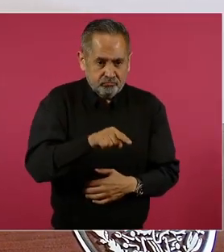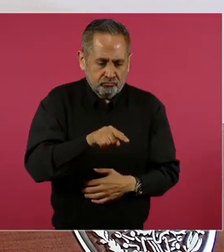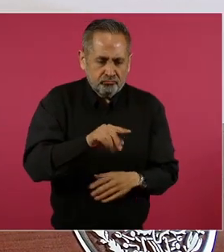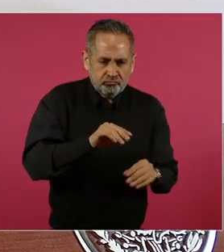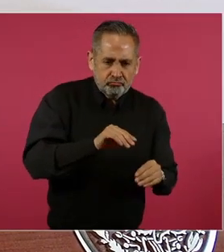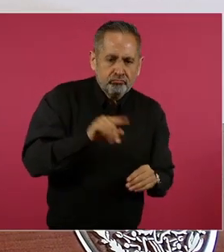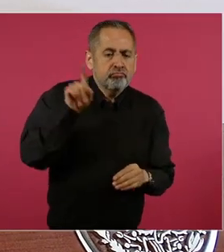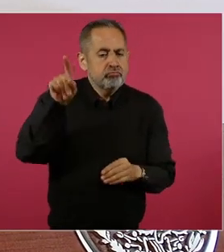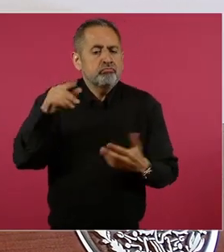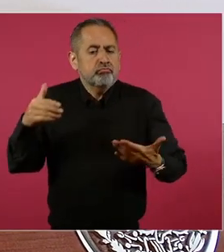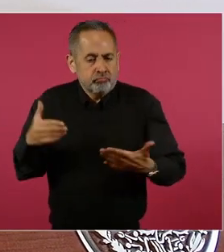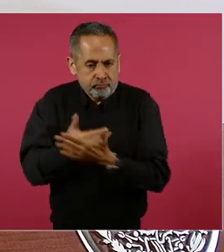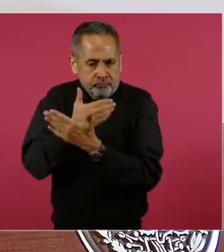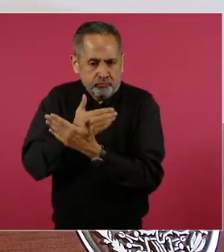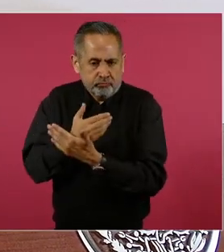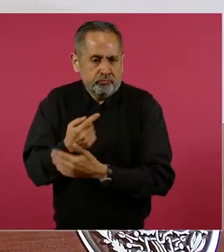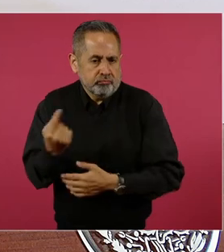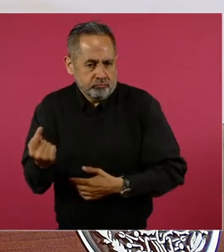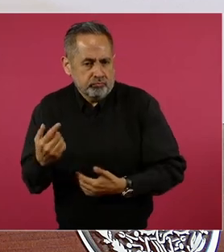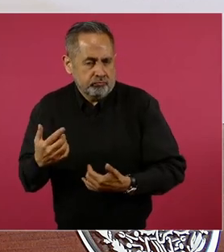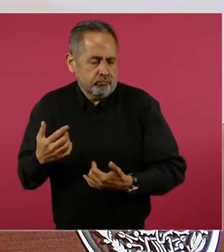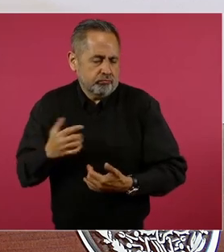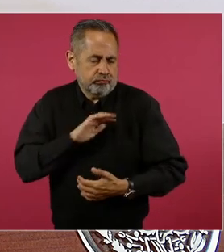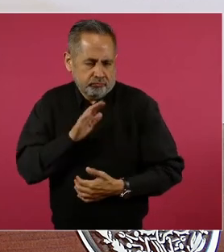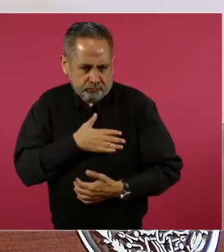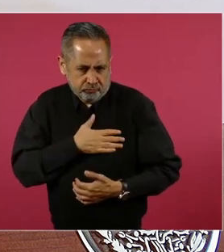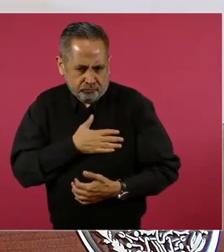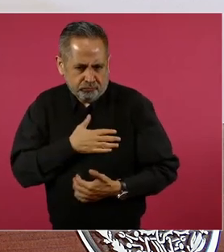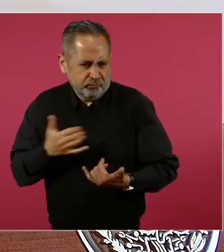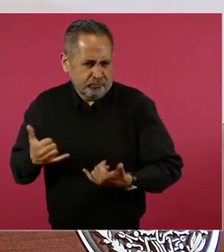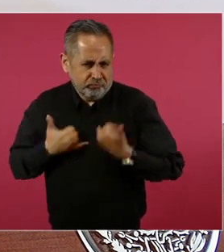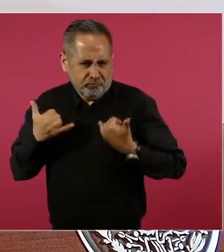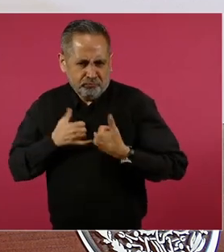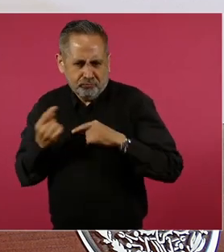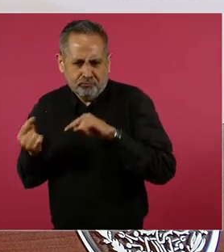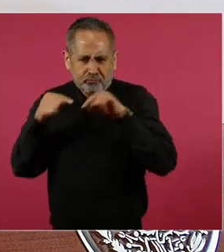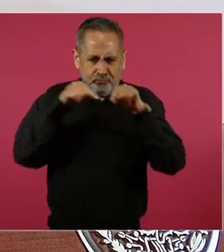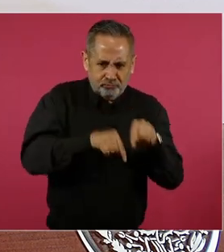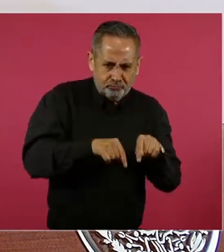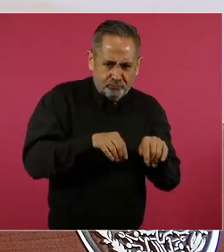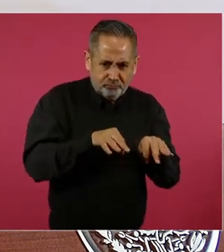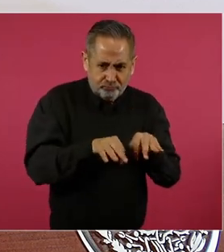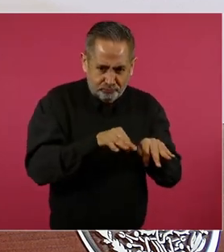pero nacieron o vinieron jóvenes a México